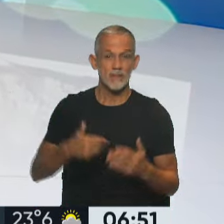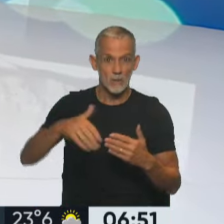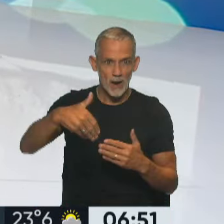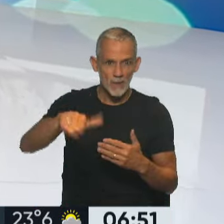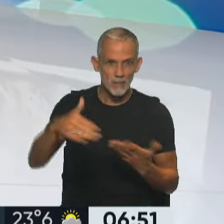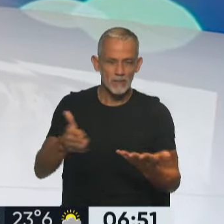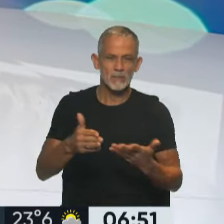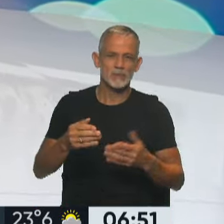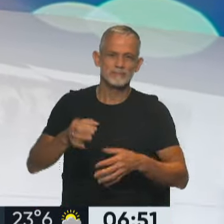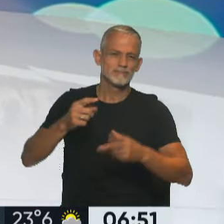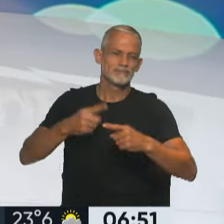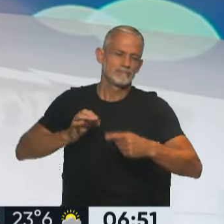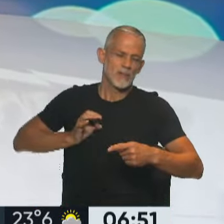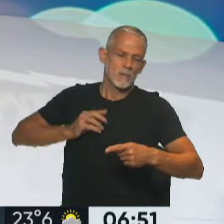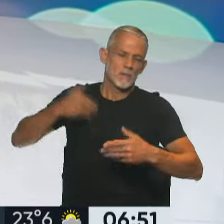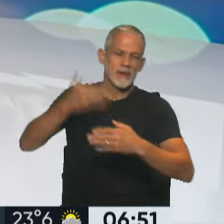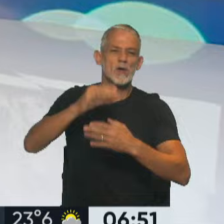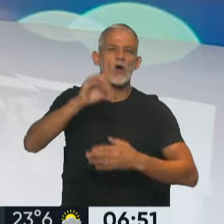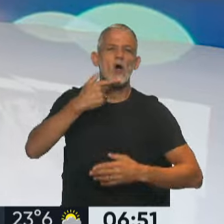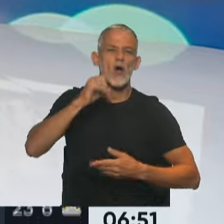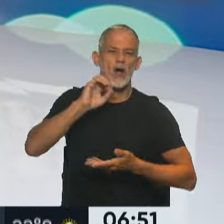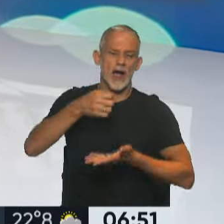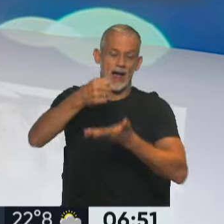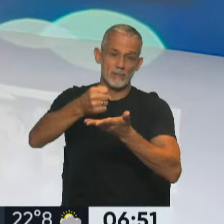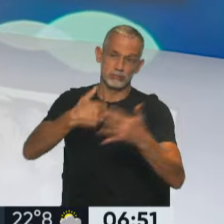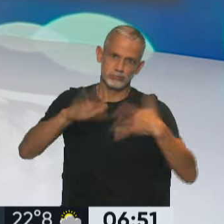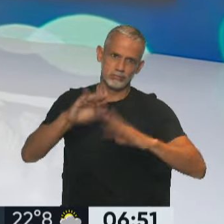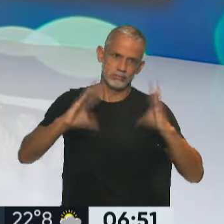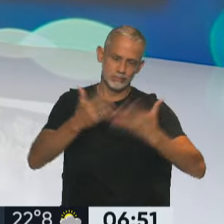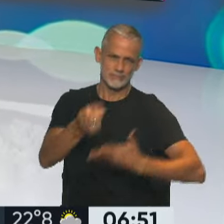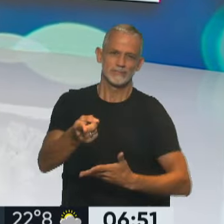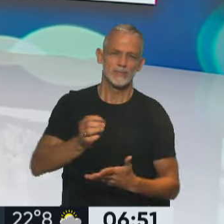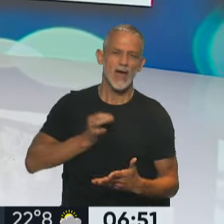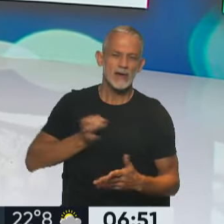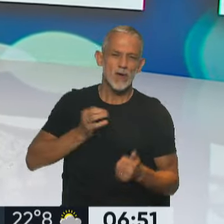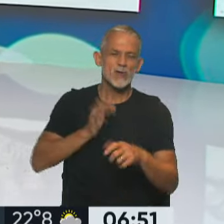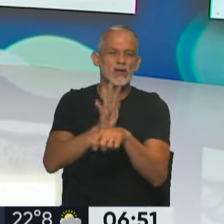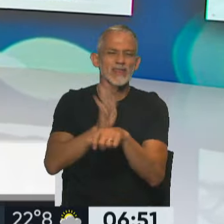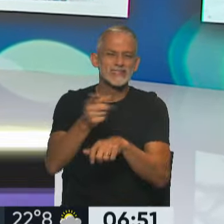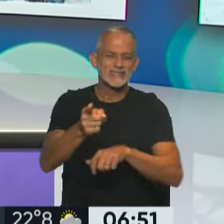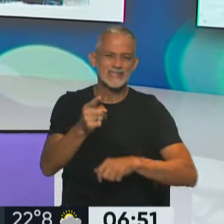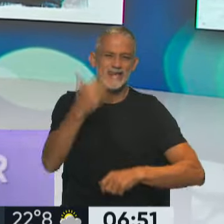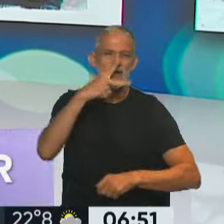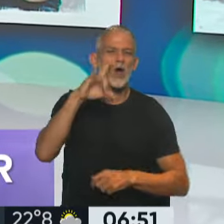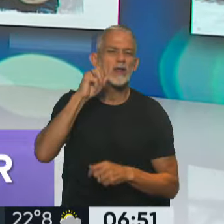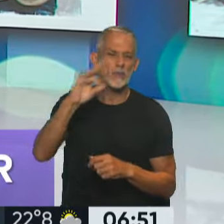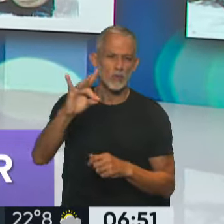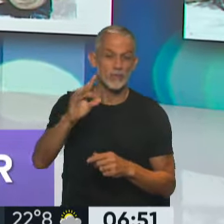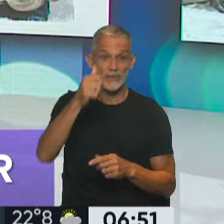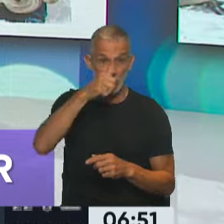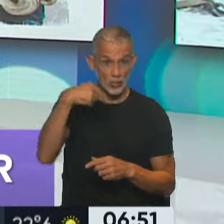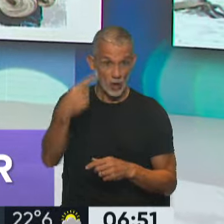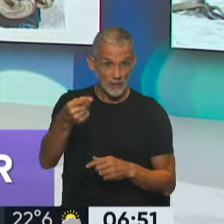Se viene una nueva edición de los premios Oscar, los premios más importantes que entrega anualmente el cine de Hollywood. Va a ser este